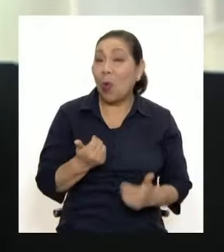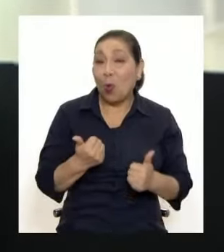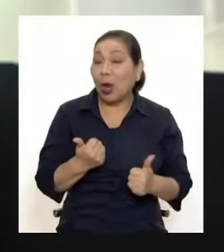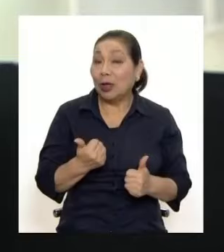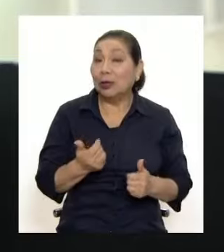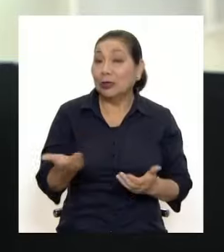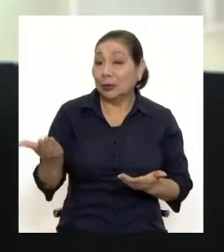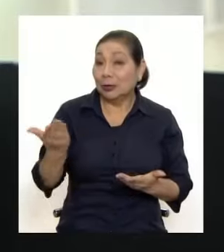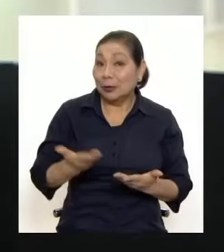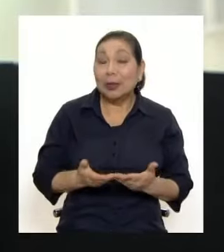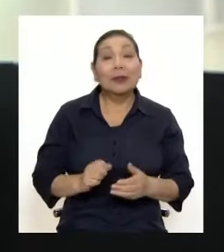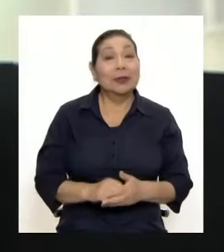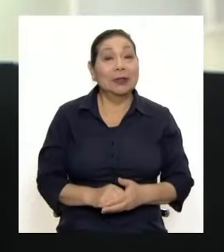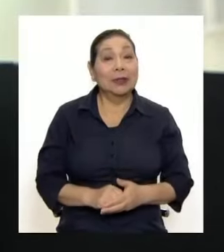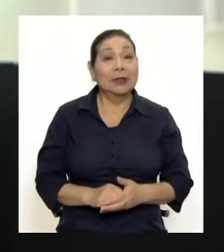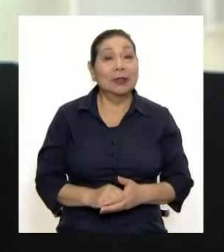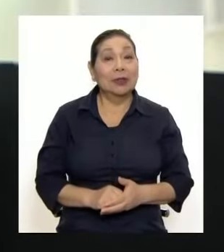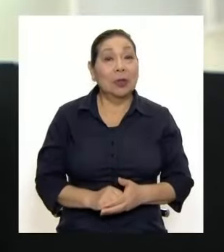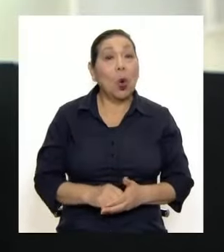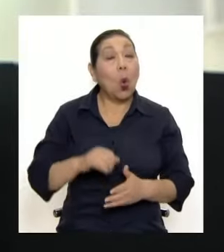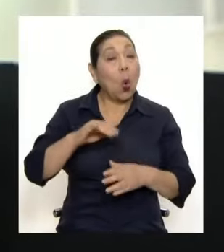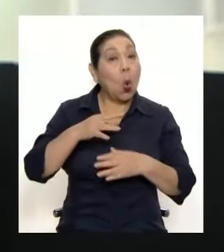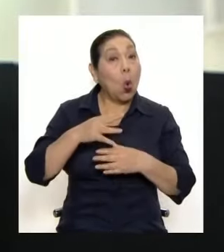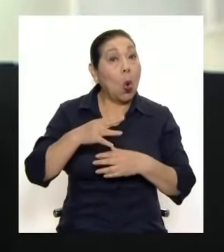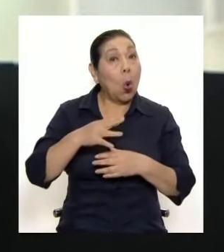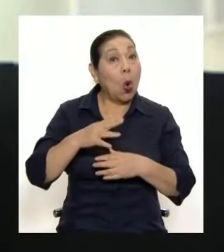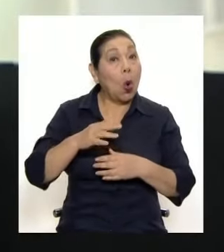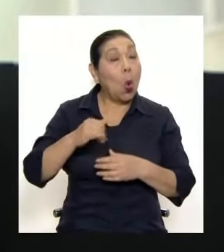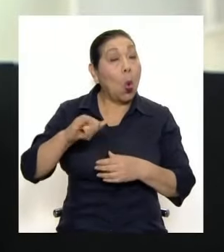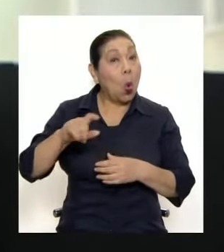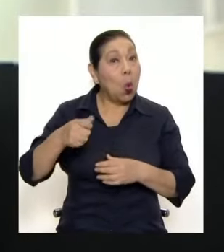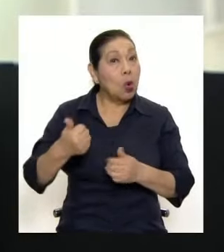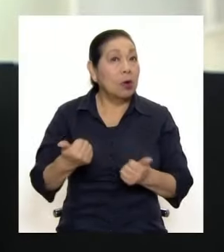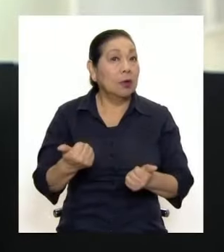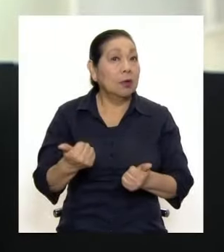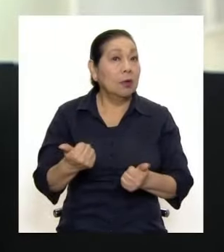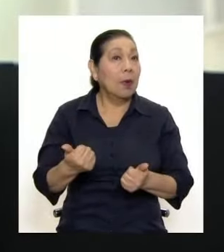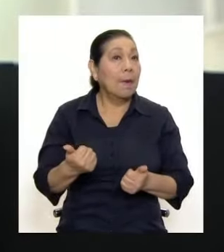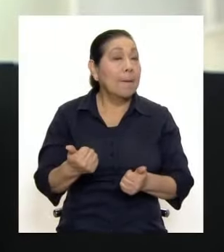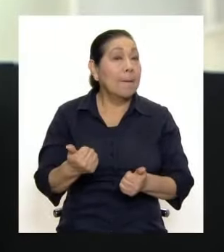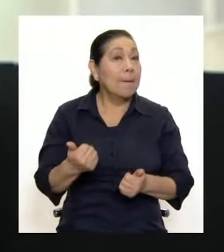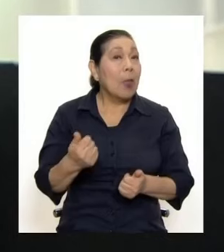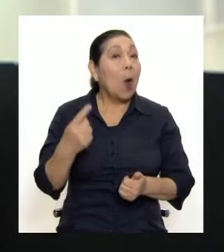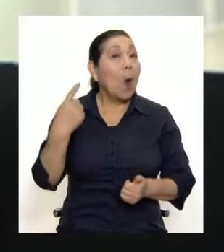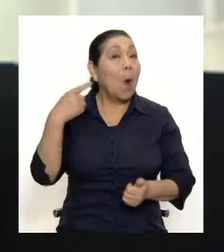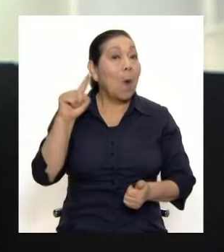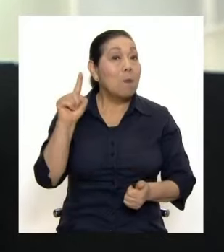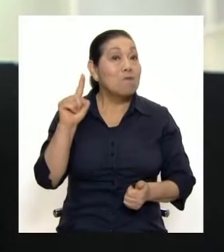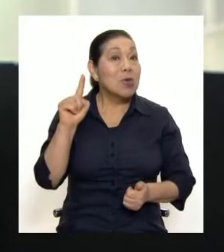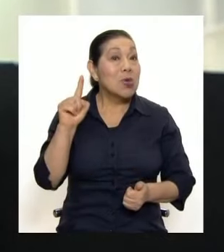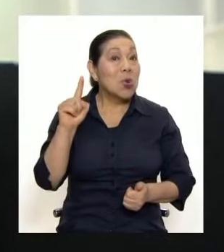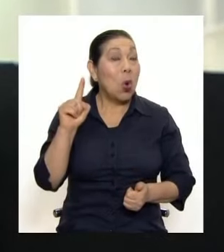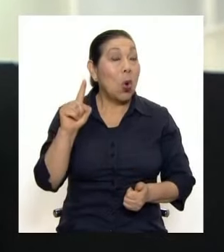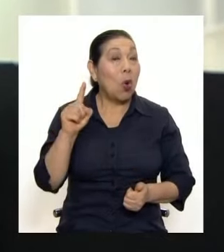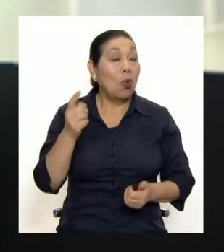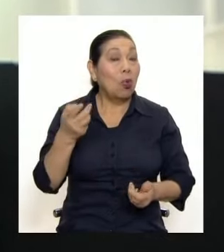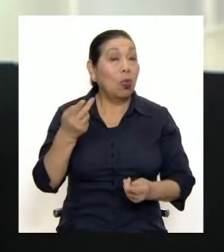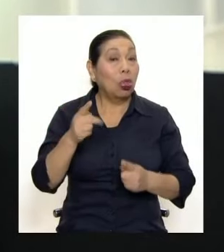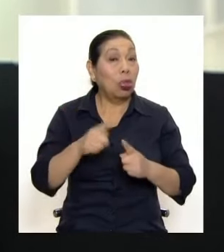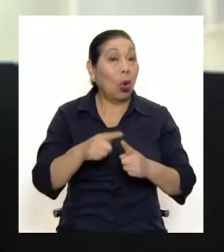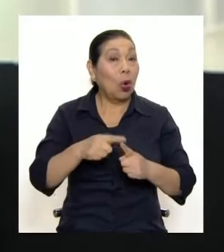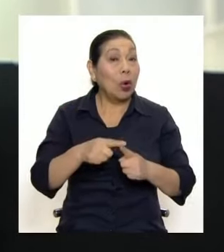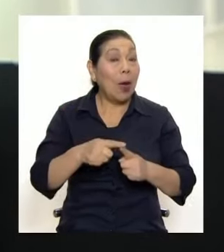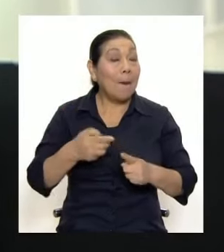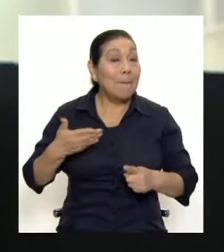números que nos acompañan tenemos en julio el país exportó nuestro país más de un millón No en toneladas de